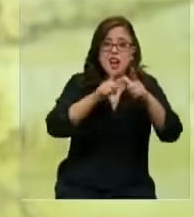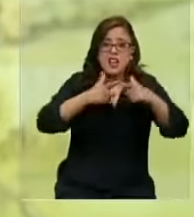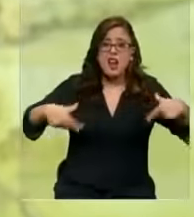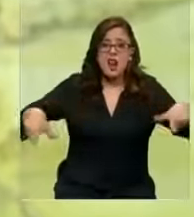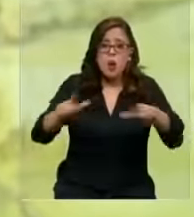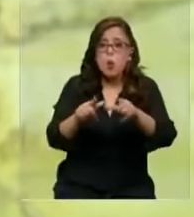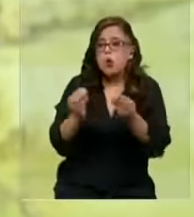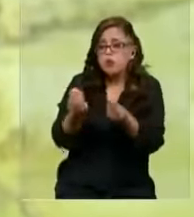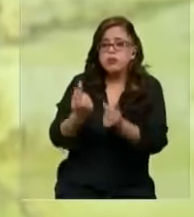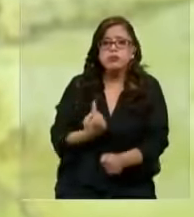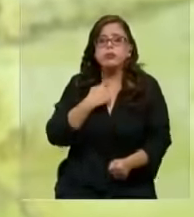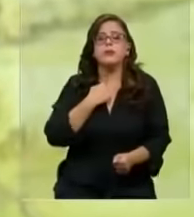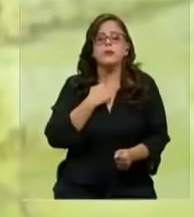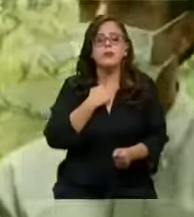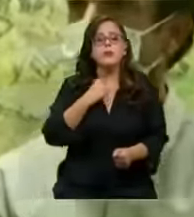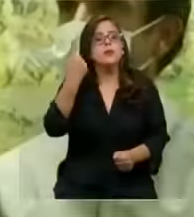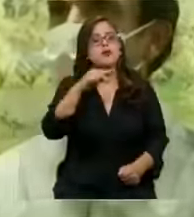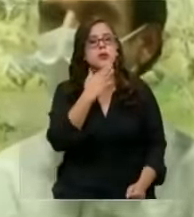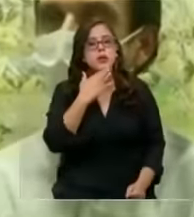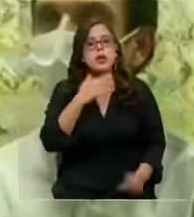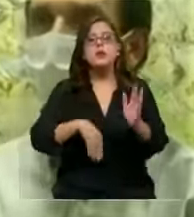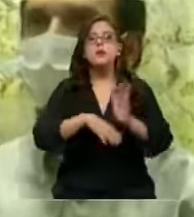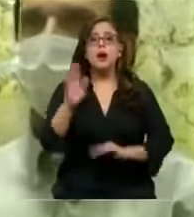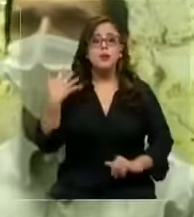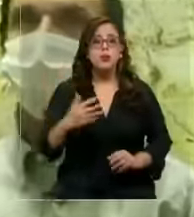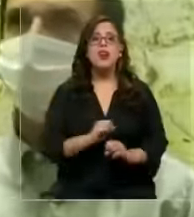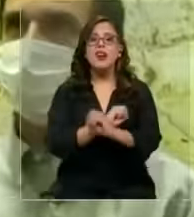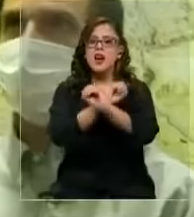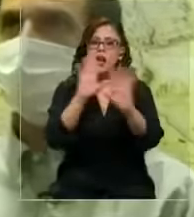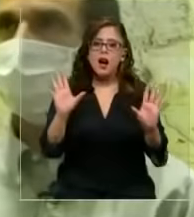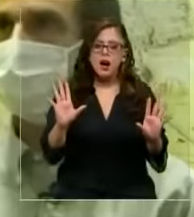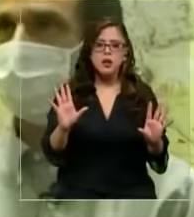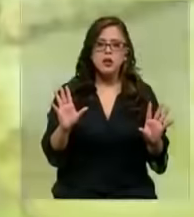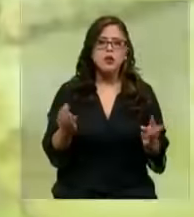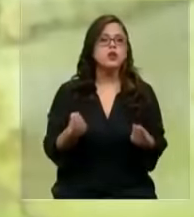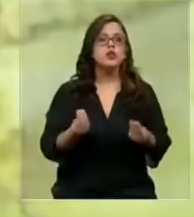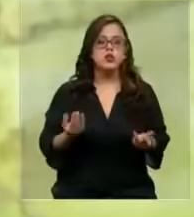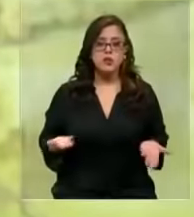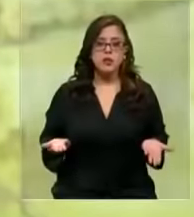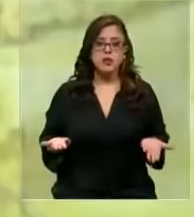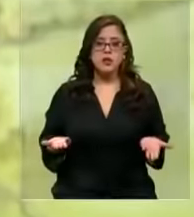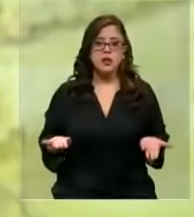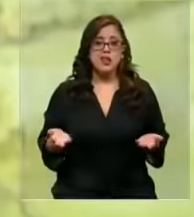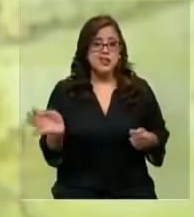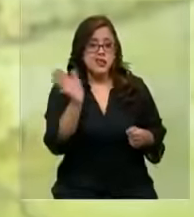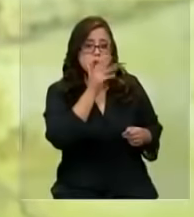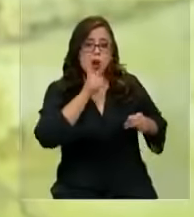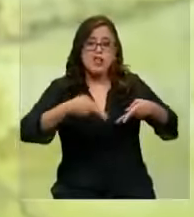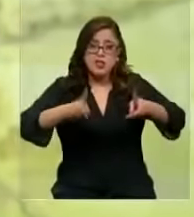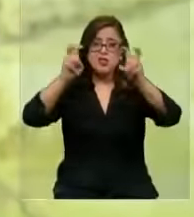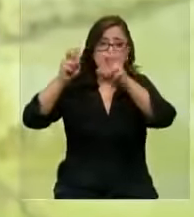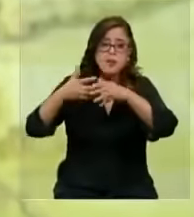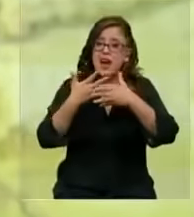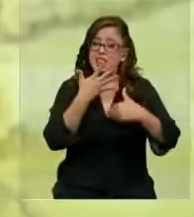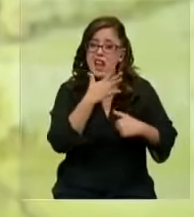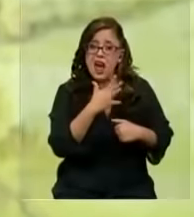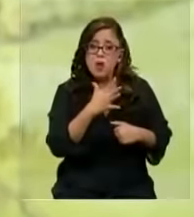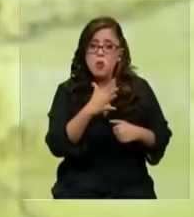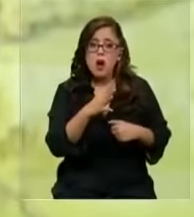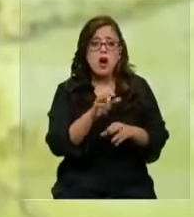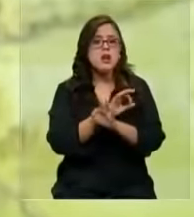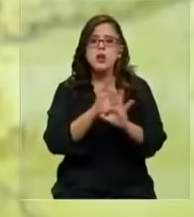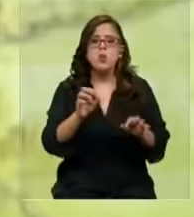No obstante, y lo más importante hay que tener claro, de que obviamente si no tienen derechos de agua, obviamente no hay ninguna minera